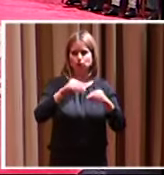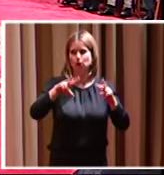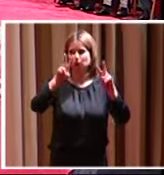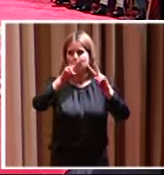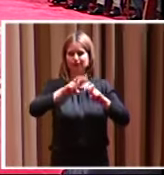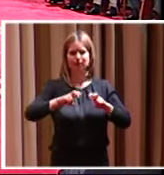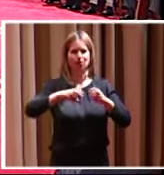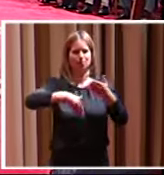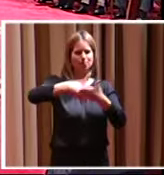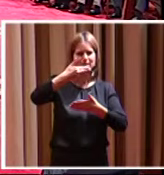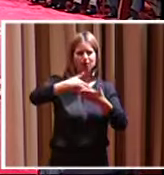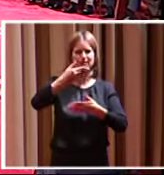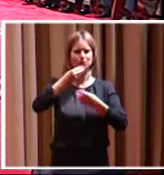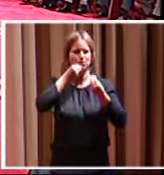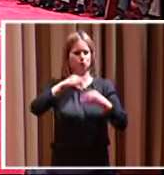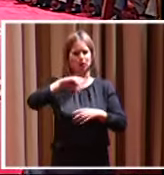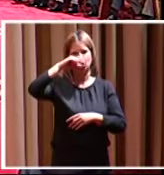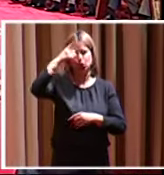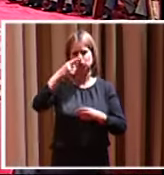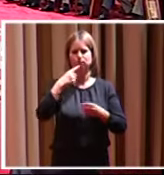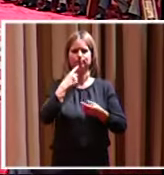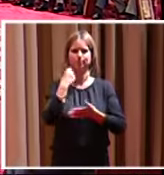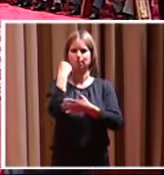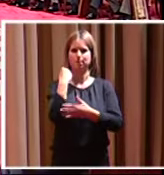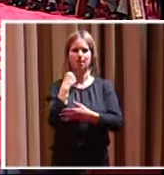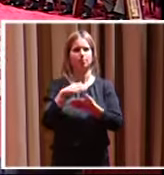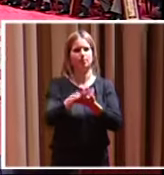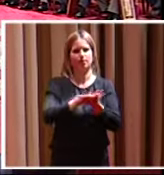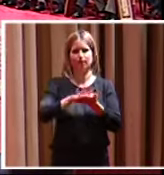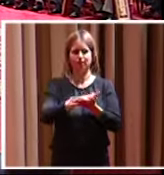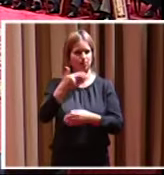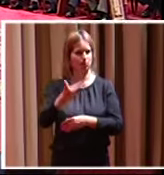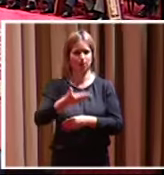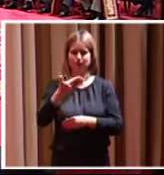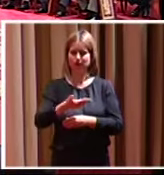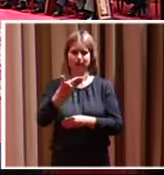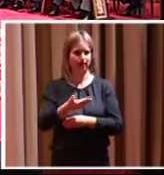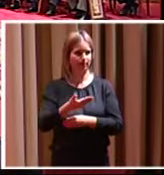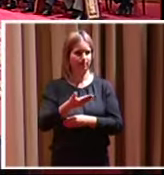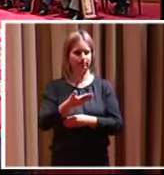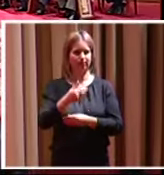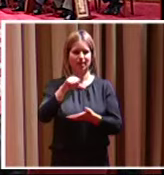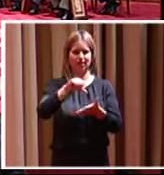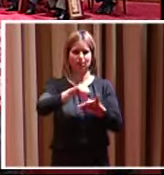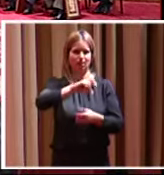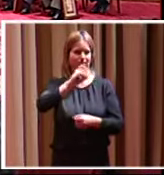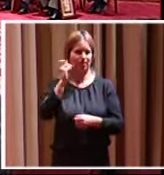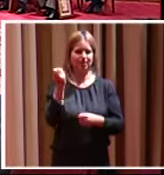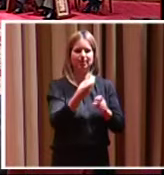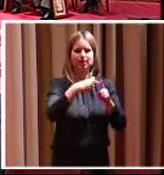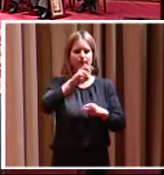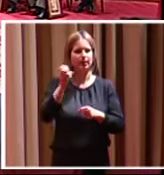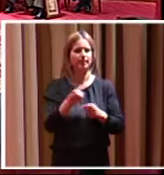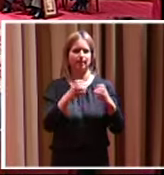el periodismo, el deporte, la cultura, son pilares fundamentales que enriquecen el tapiz diverso de